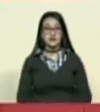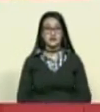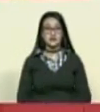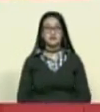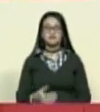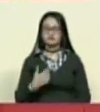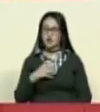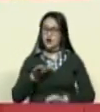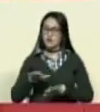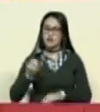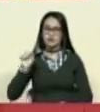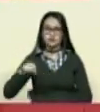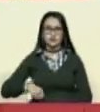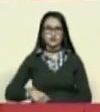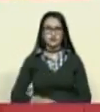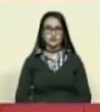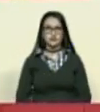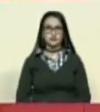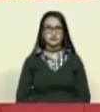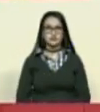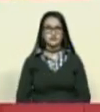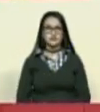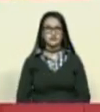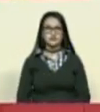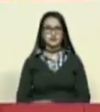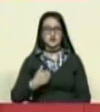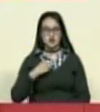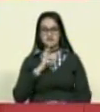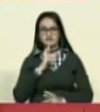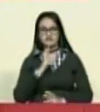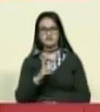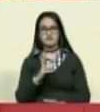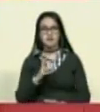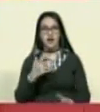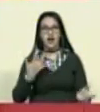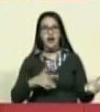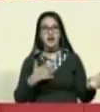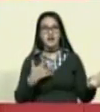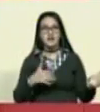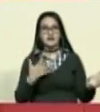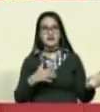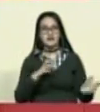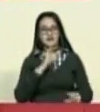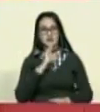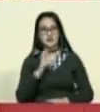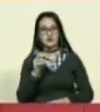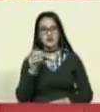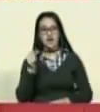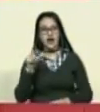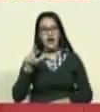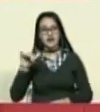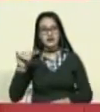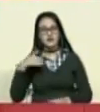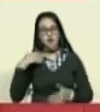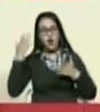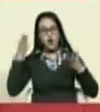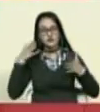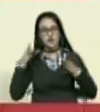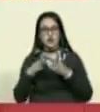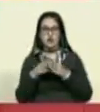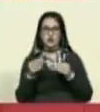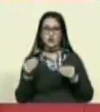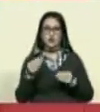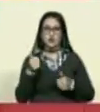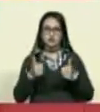Cuente conmigo. Y yo le escribí la canción de Ali Primera, que es mi consejo a todos los candidatos y